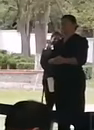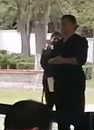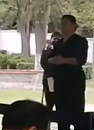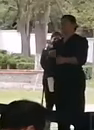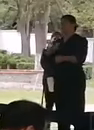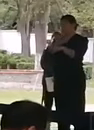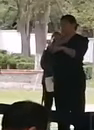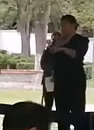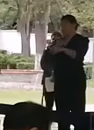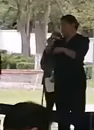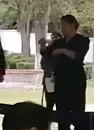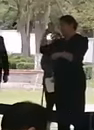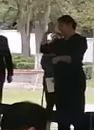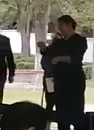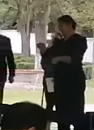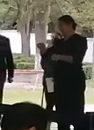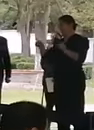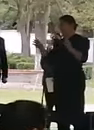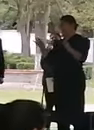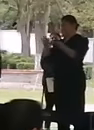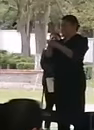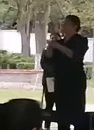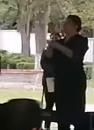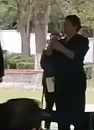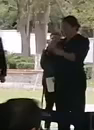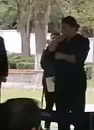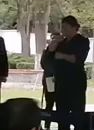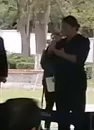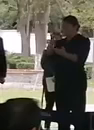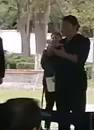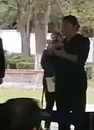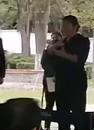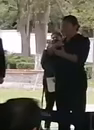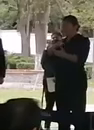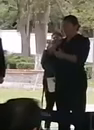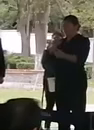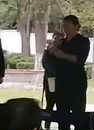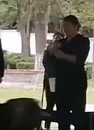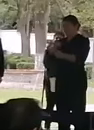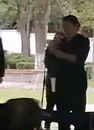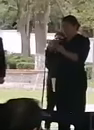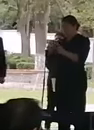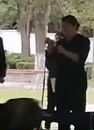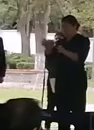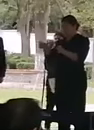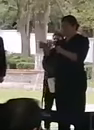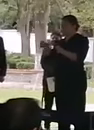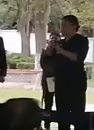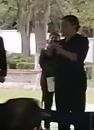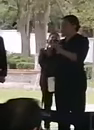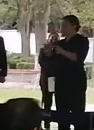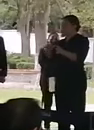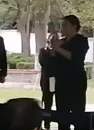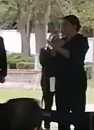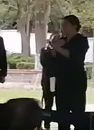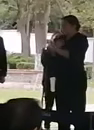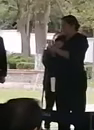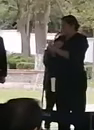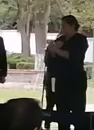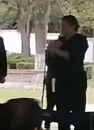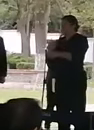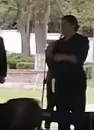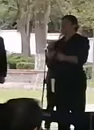Unidos y México porque impacta a todos, ¿no? Y hay lugares, hay estados que he visitado, como aquí en Tlaxcala,